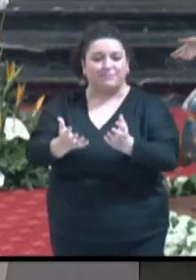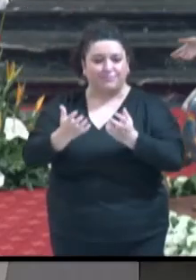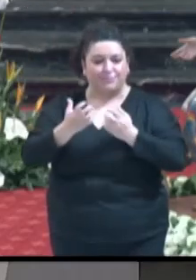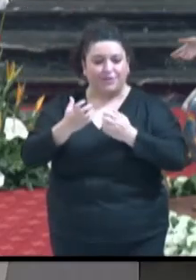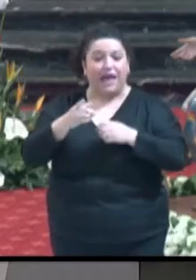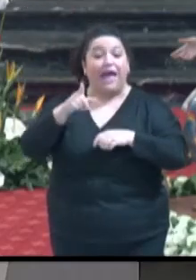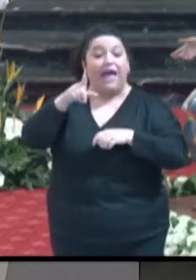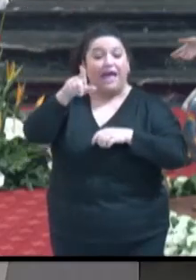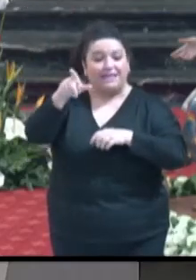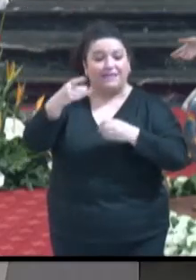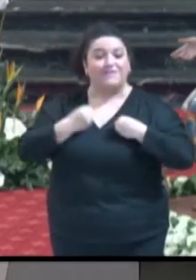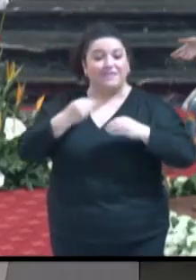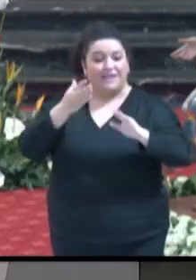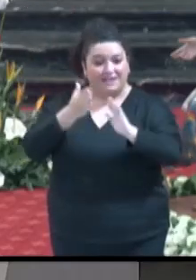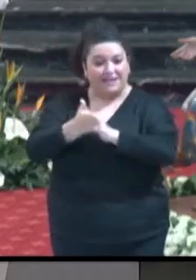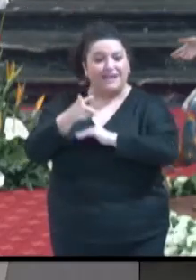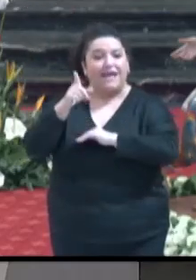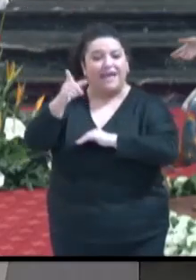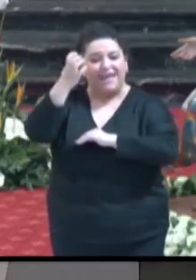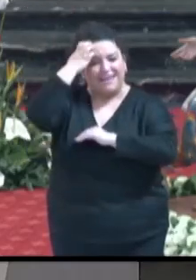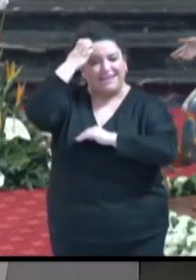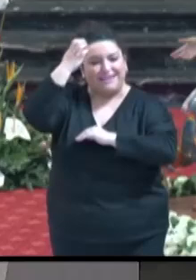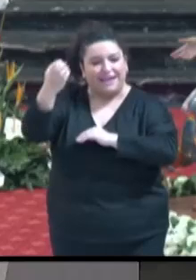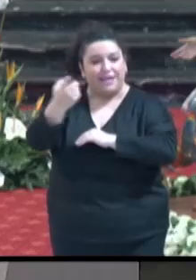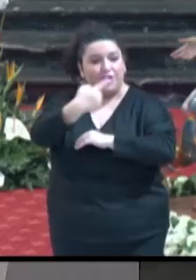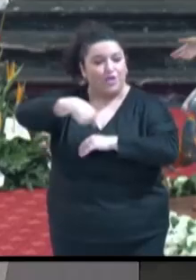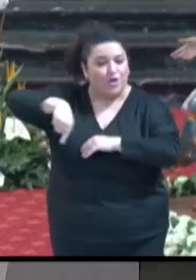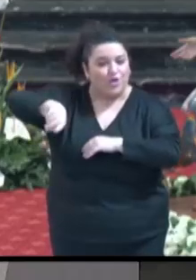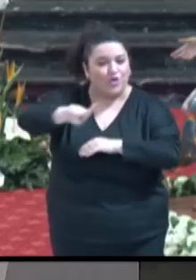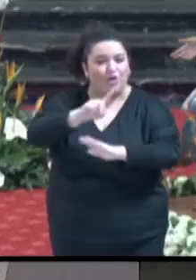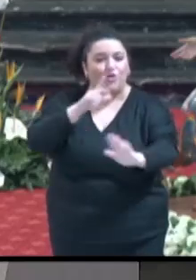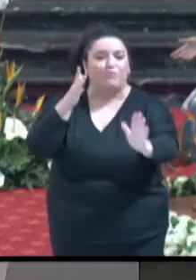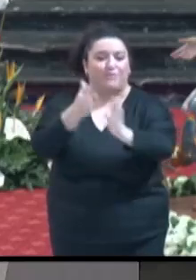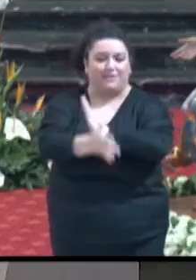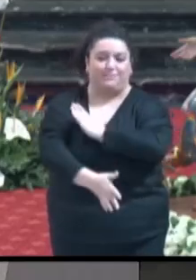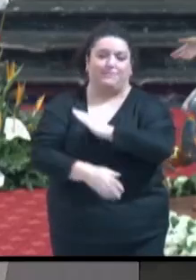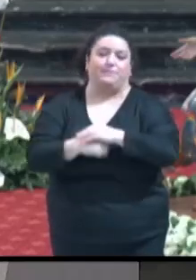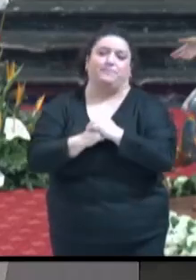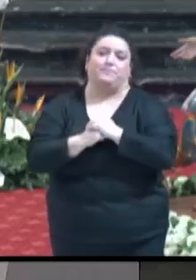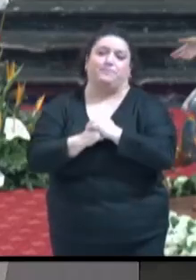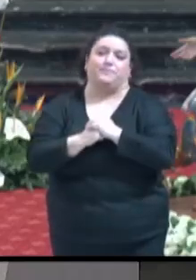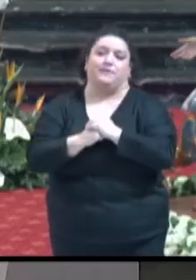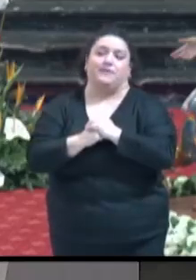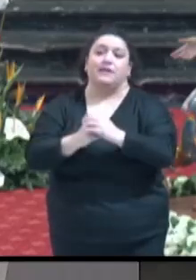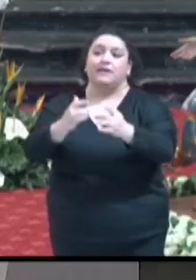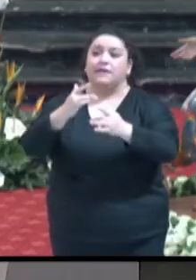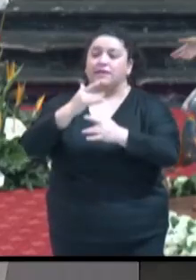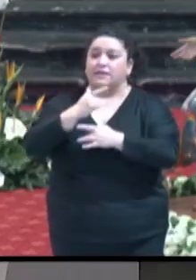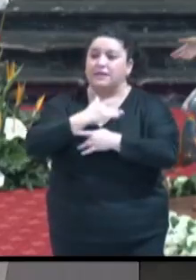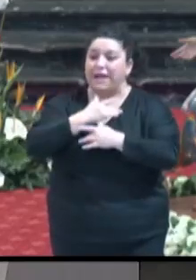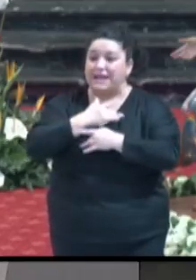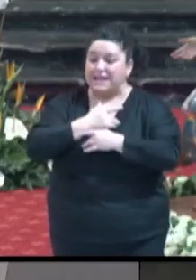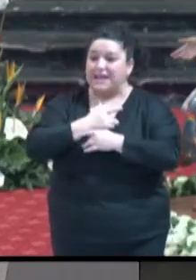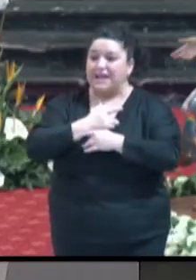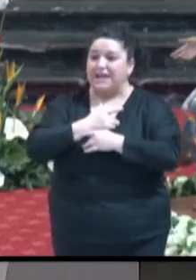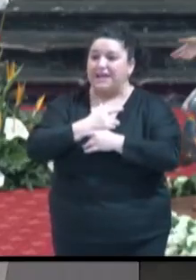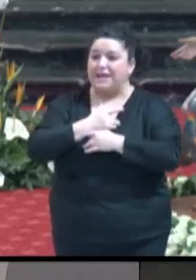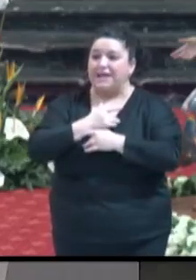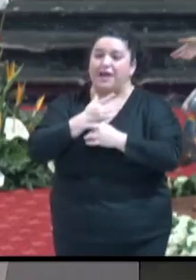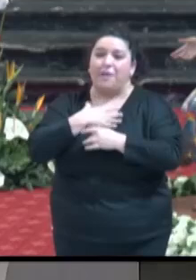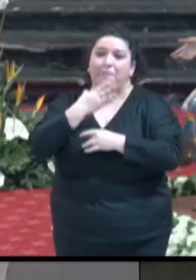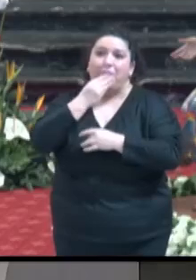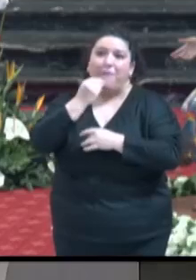rey de todos y para siempre y ante estas palabras tan bonitas